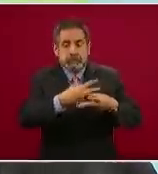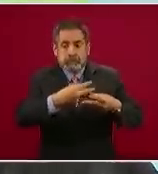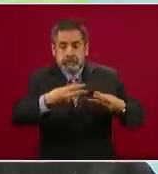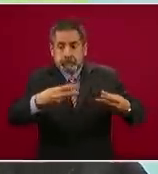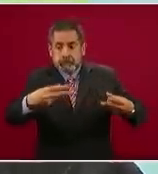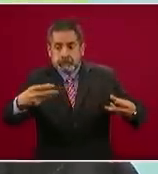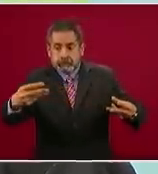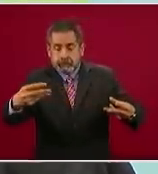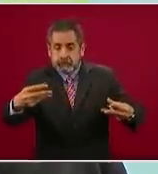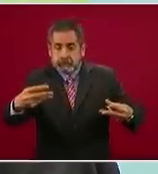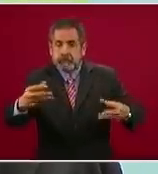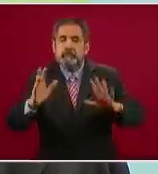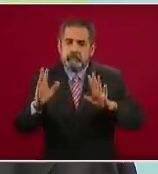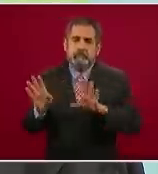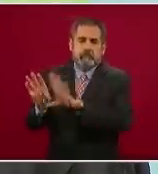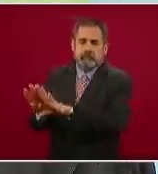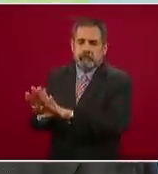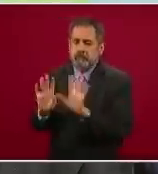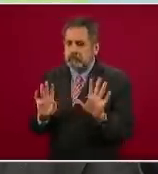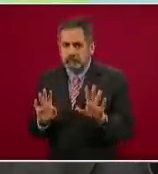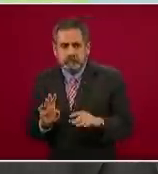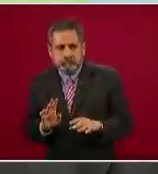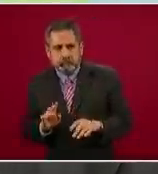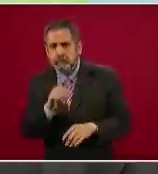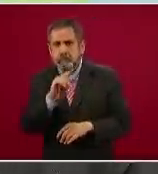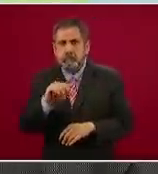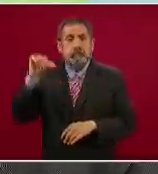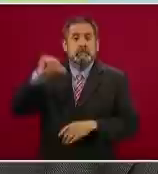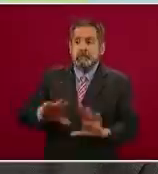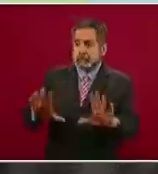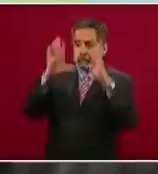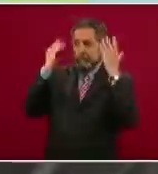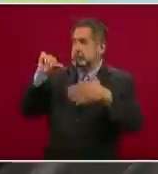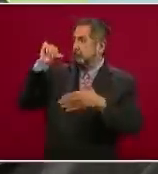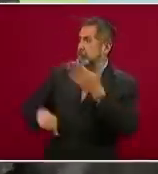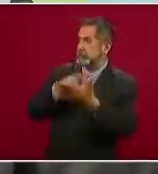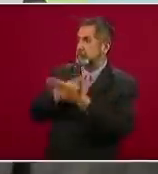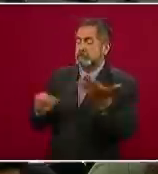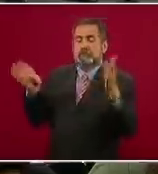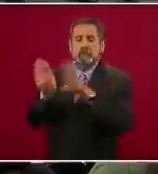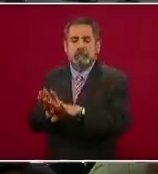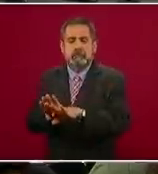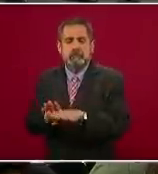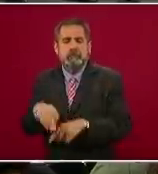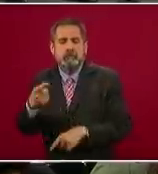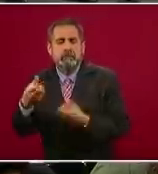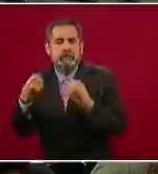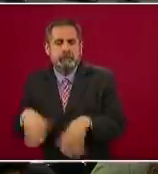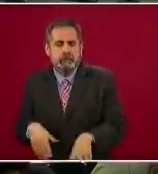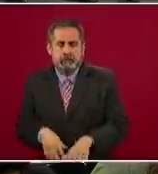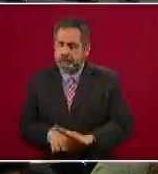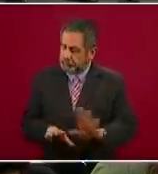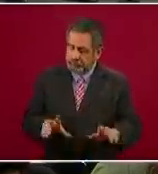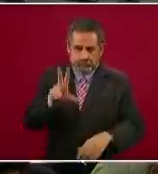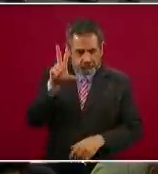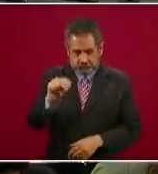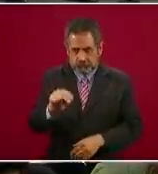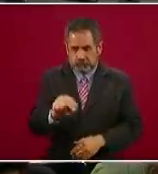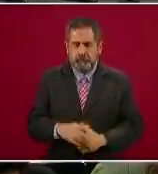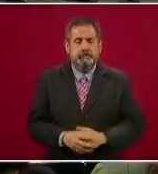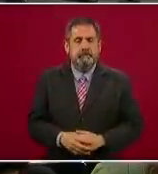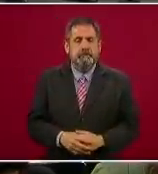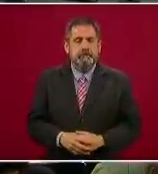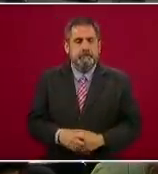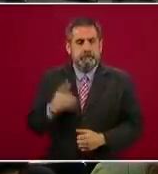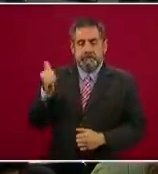impactos económicos importantes por cancelar sin previo aviso. Ese es el balance de situación. Termino. Tenemos aquí